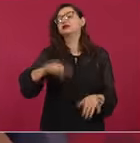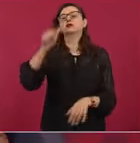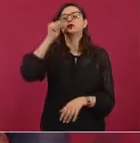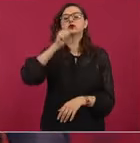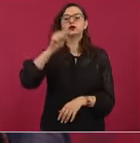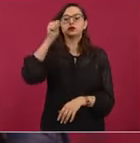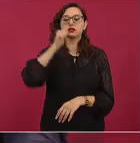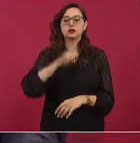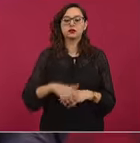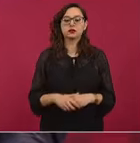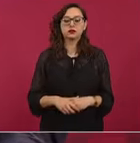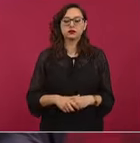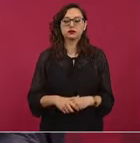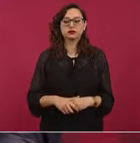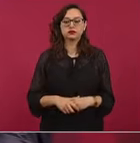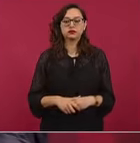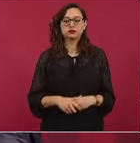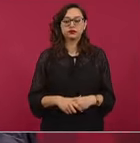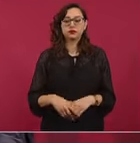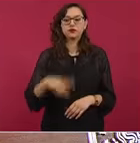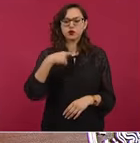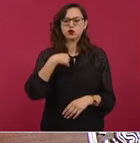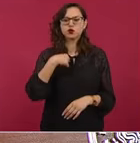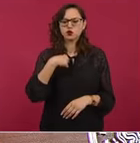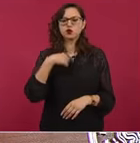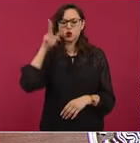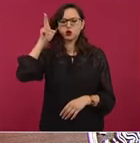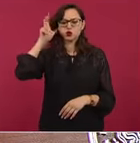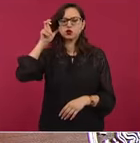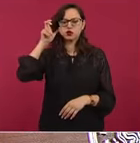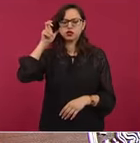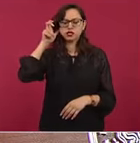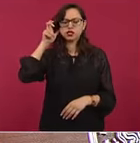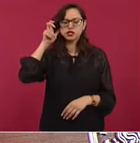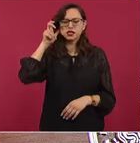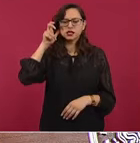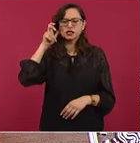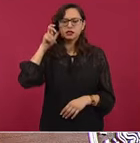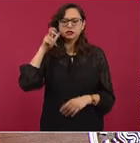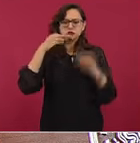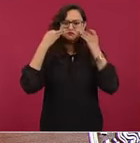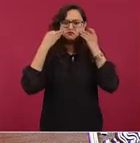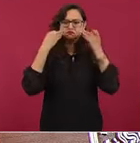tengo la grabación, el día que se votó